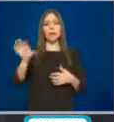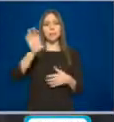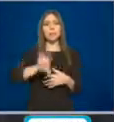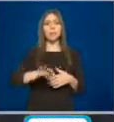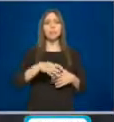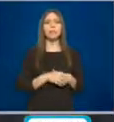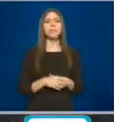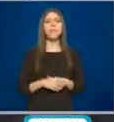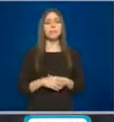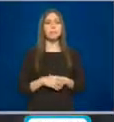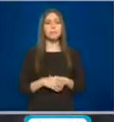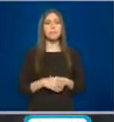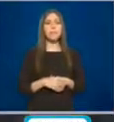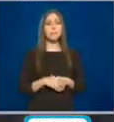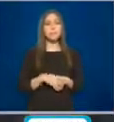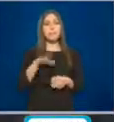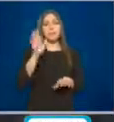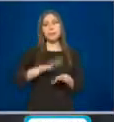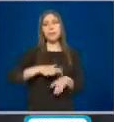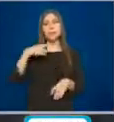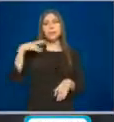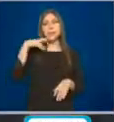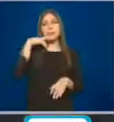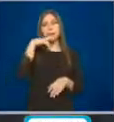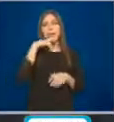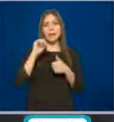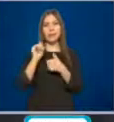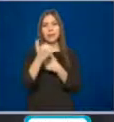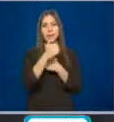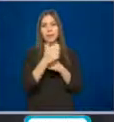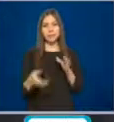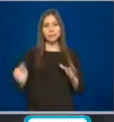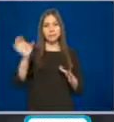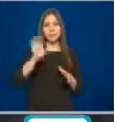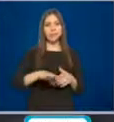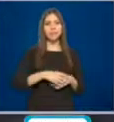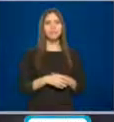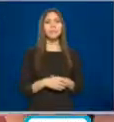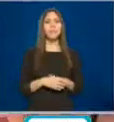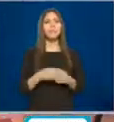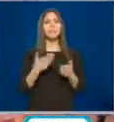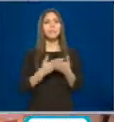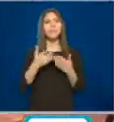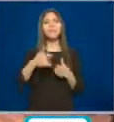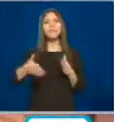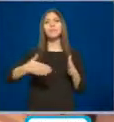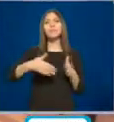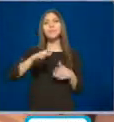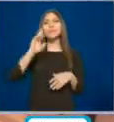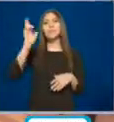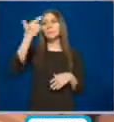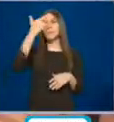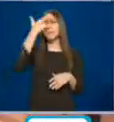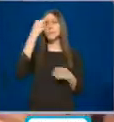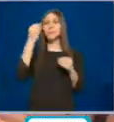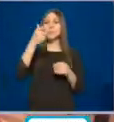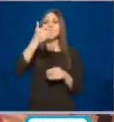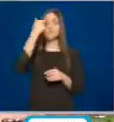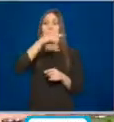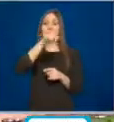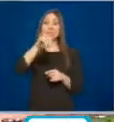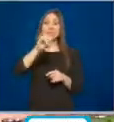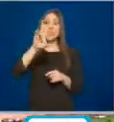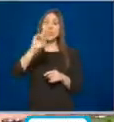Para bonito economizar sabor, tiempo. chef. Rápido. Totalmente. Me encanta. Totalmente. Ahora, esta receta me recuerda mucho, no sé, compañeros, si ustedes les traiga